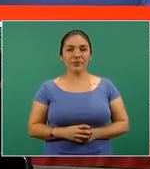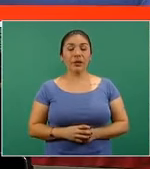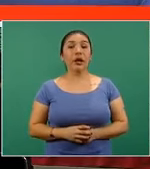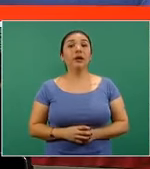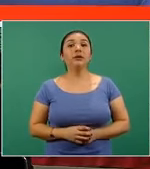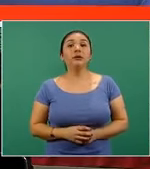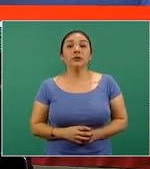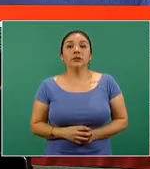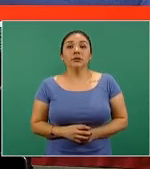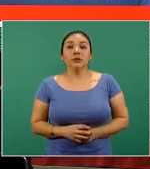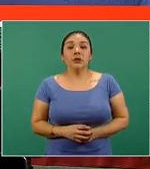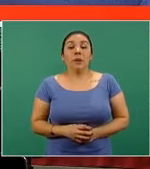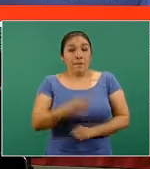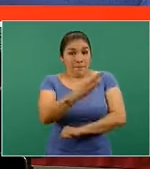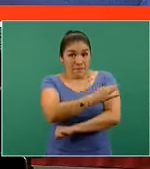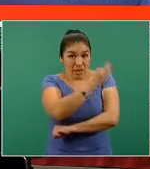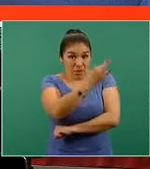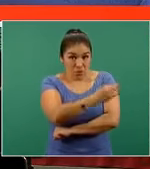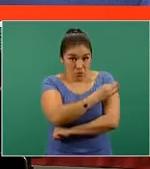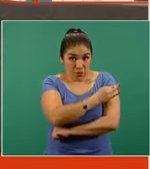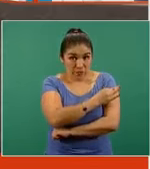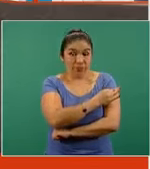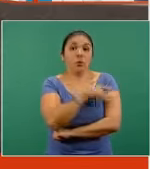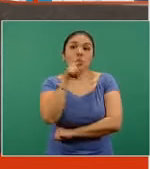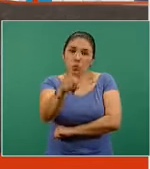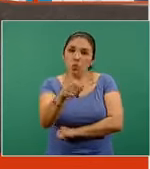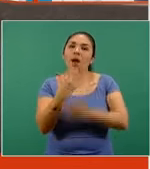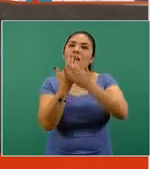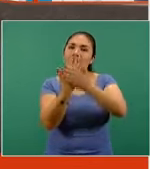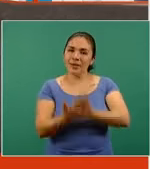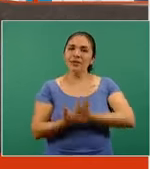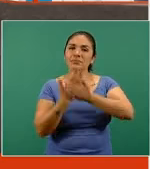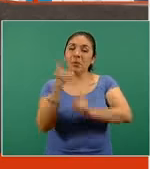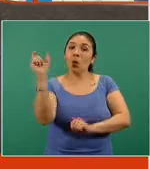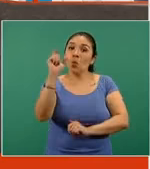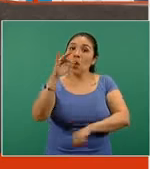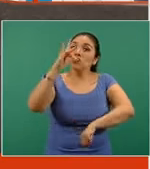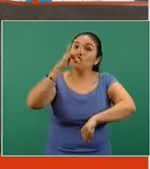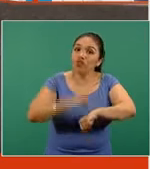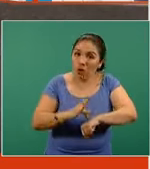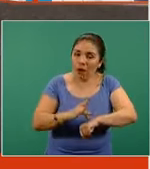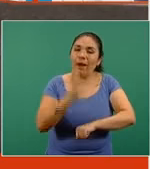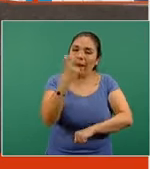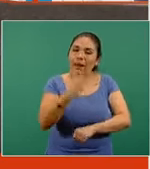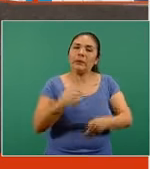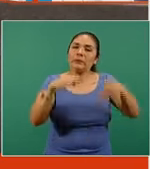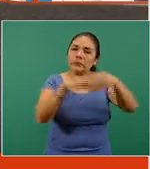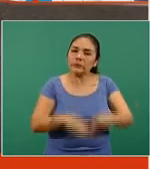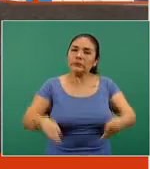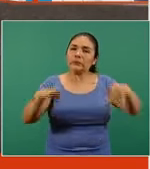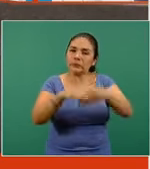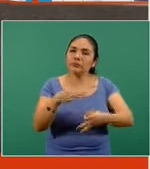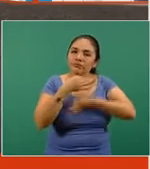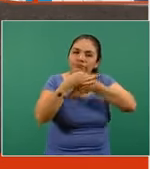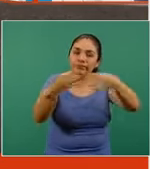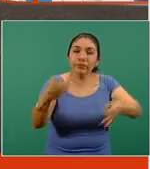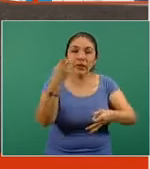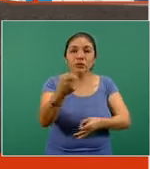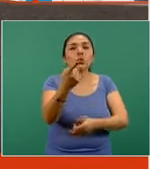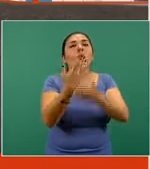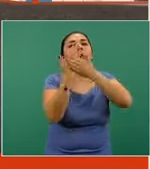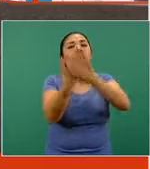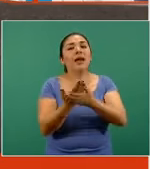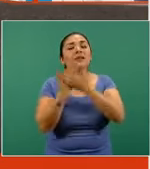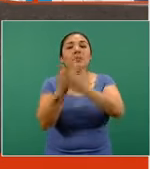Bien, para la vacuna, espera tu turno, ¿no? Estamos haciendo mucho énfasis en la campaña de espera tu